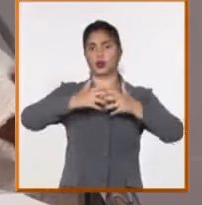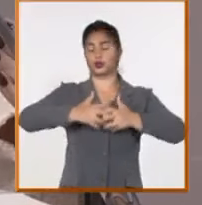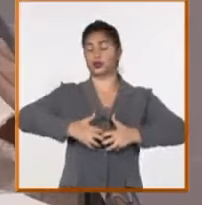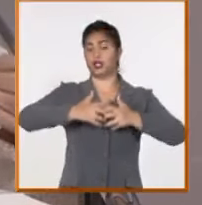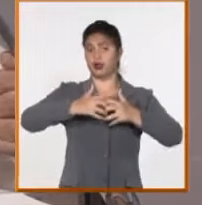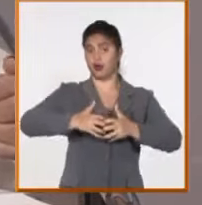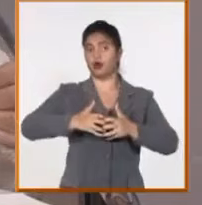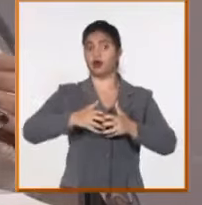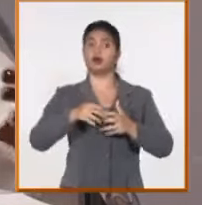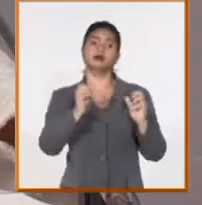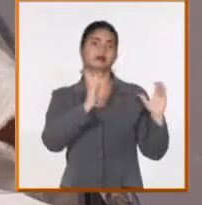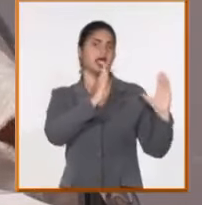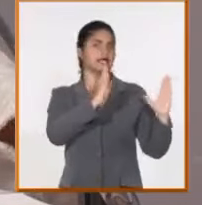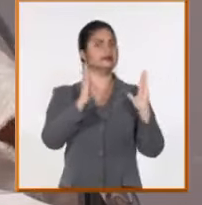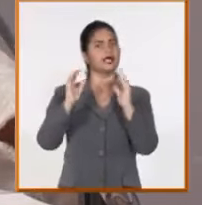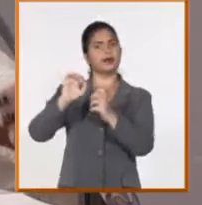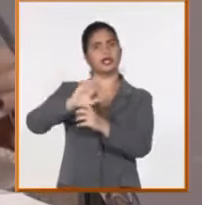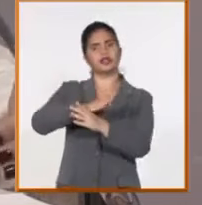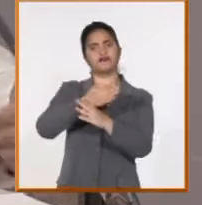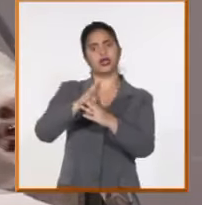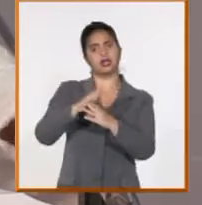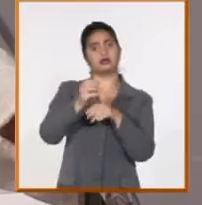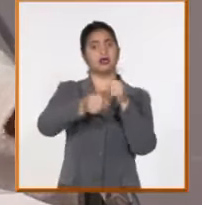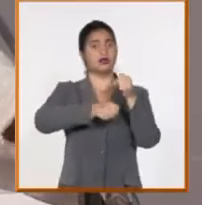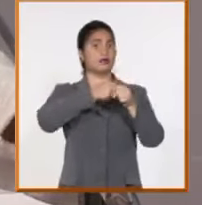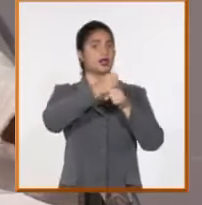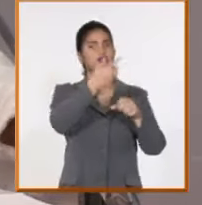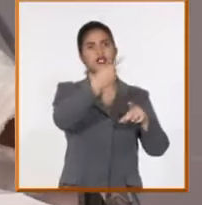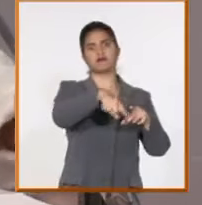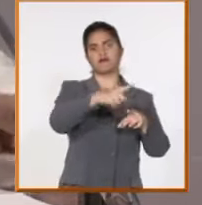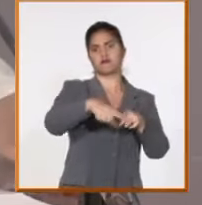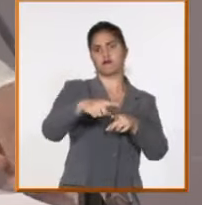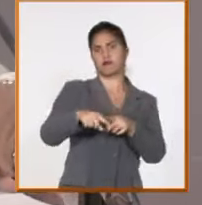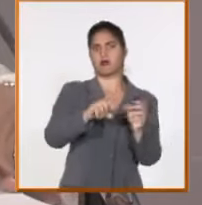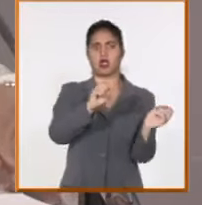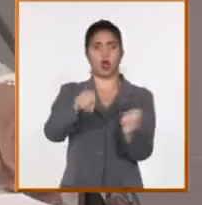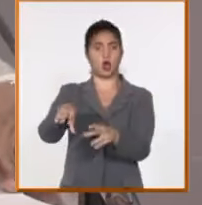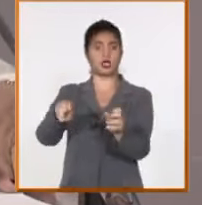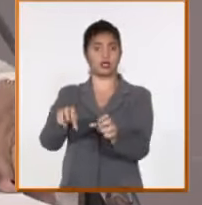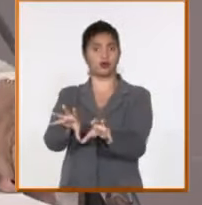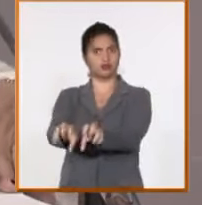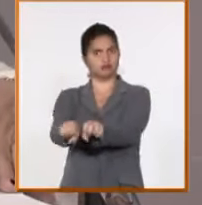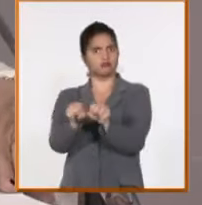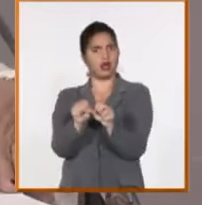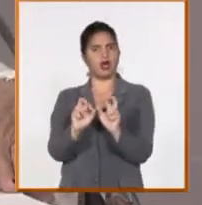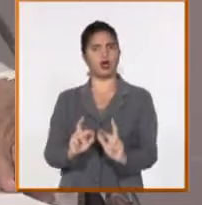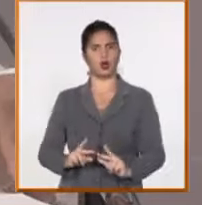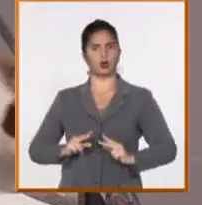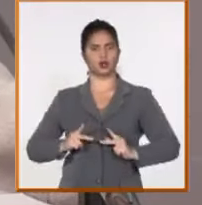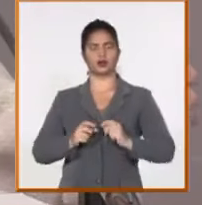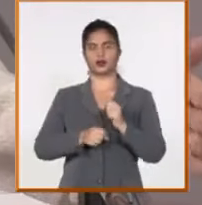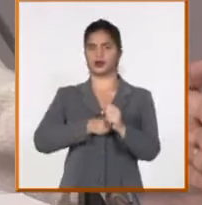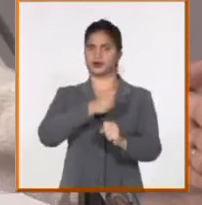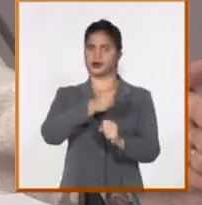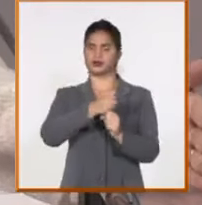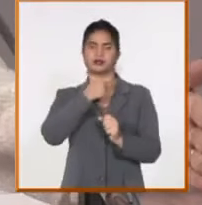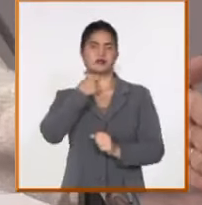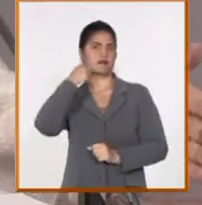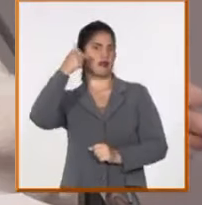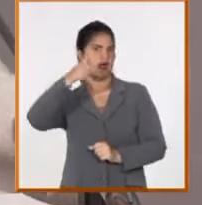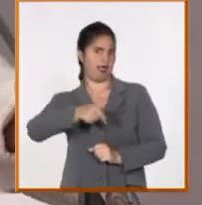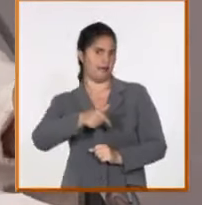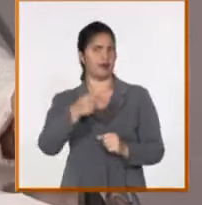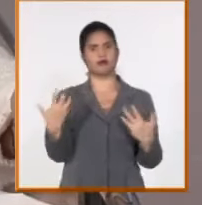la la recuperación de las materias primas es decir todo el abastecimiento de materias primas tenemos ejemplos concretos con